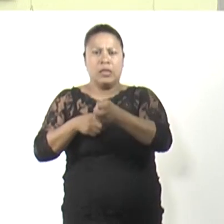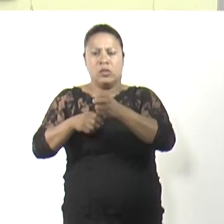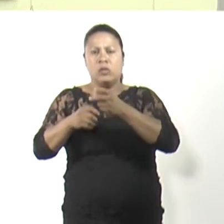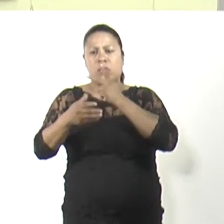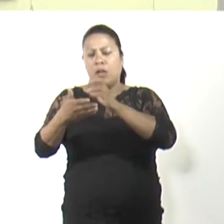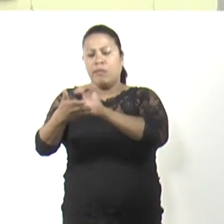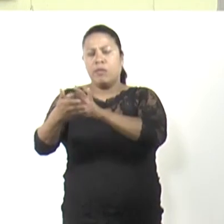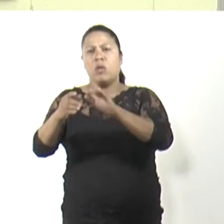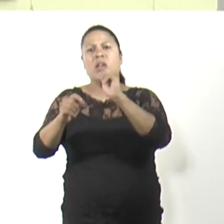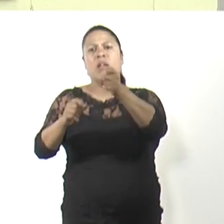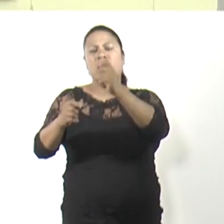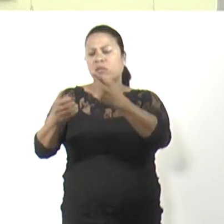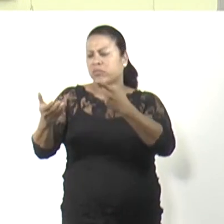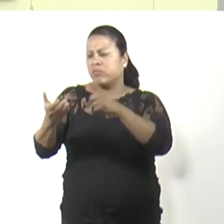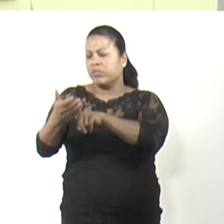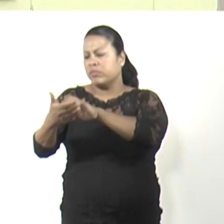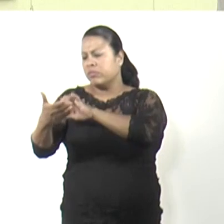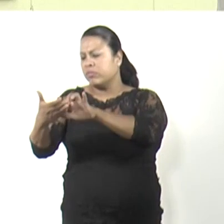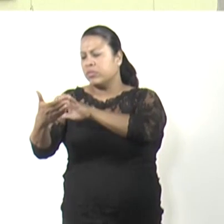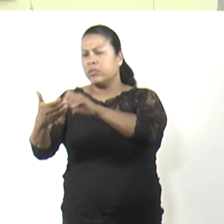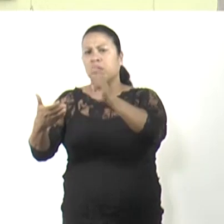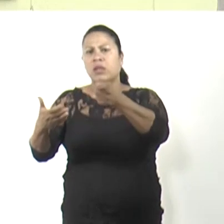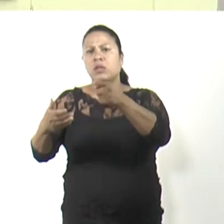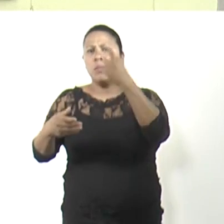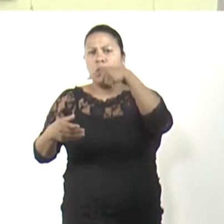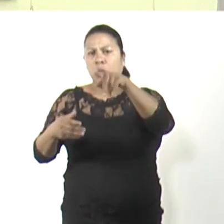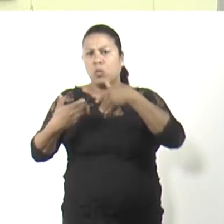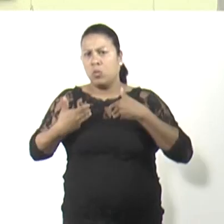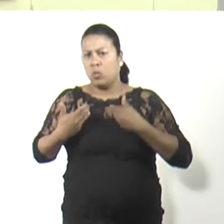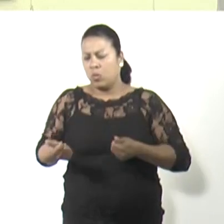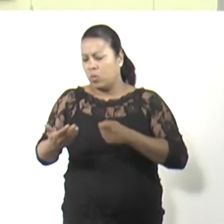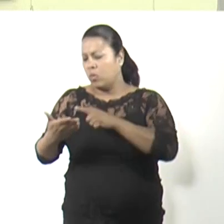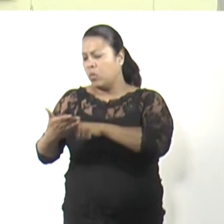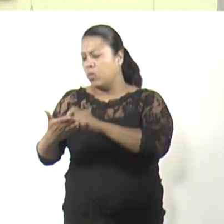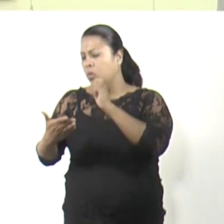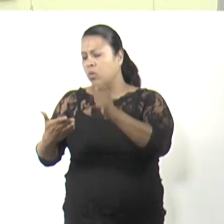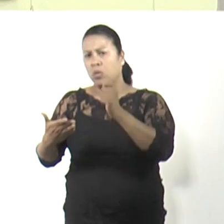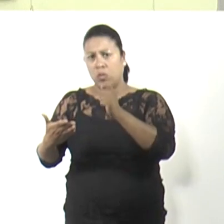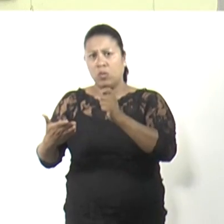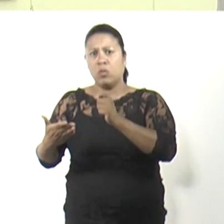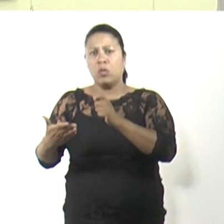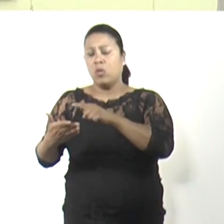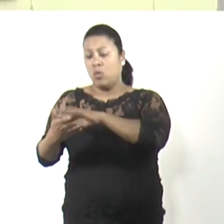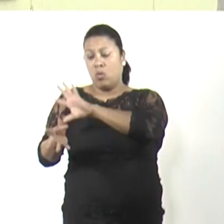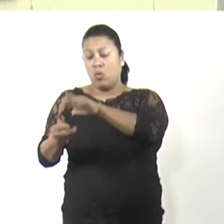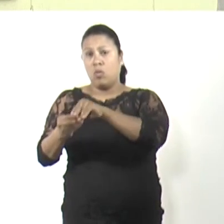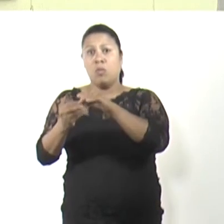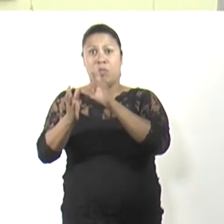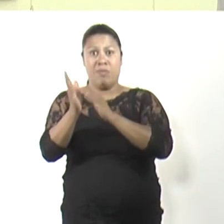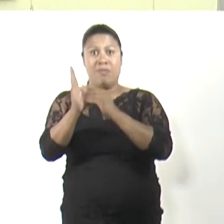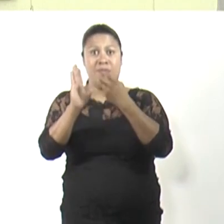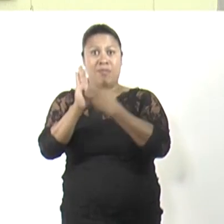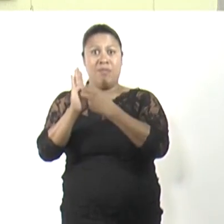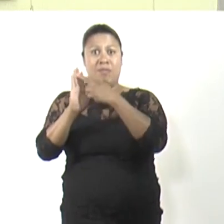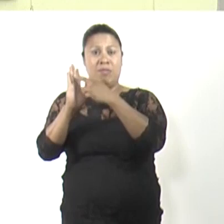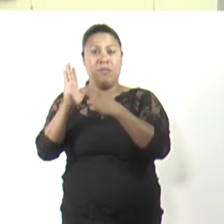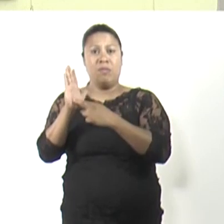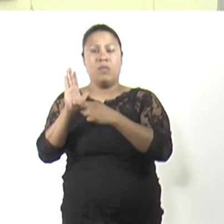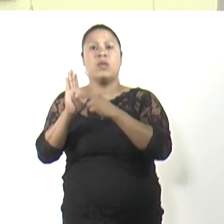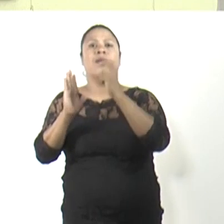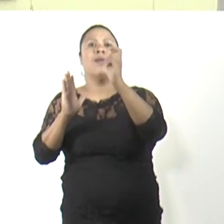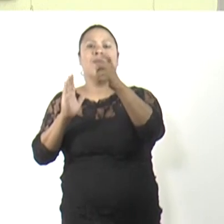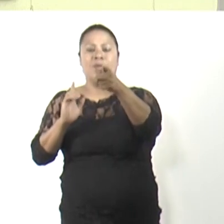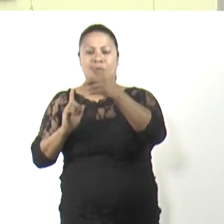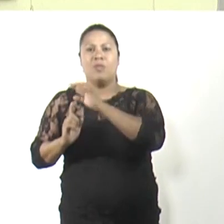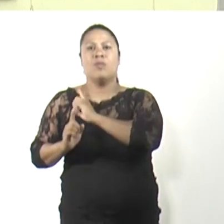contenido, los conceptos clave que integran todo ese documento, entonces tú vas a